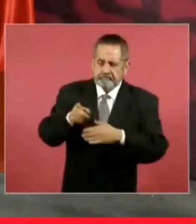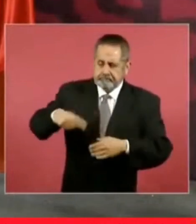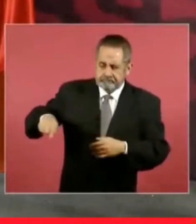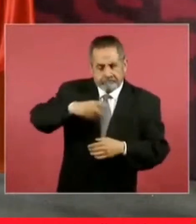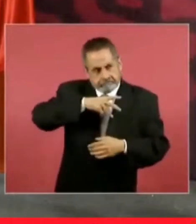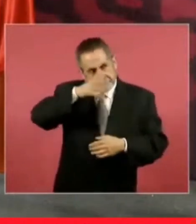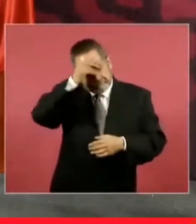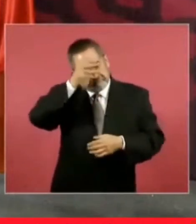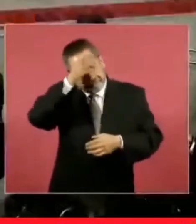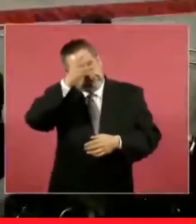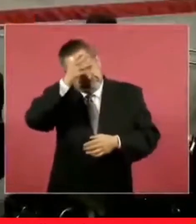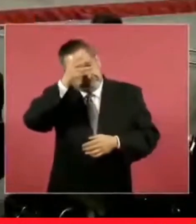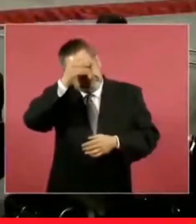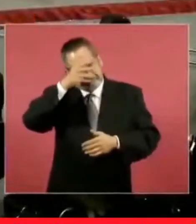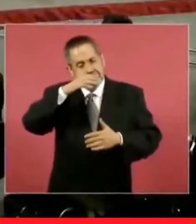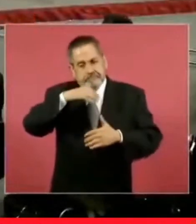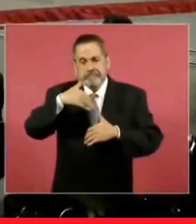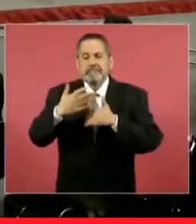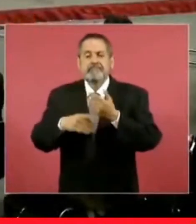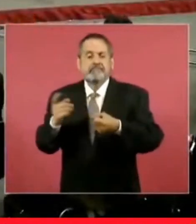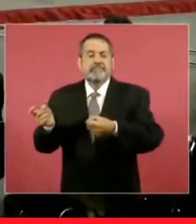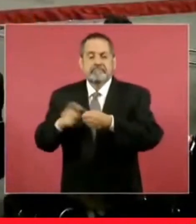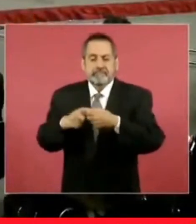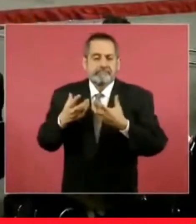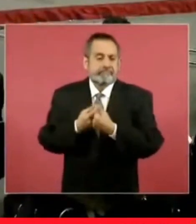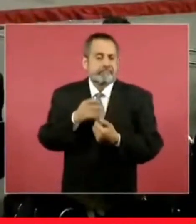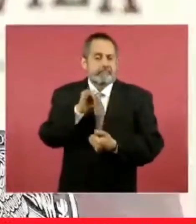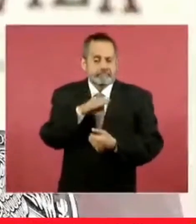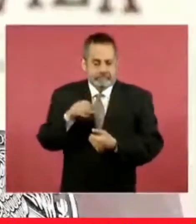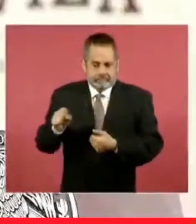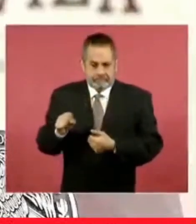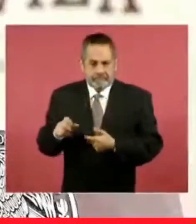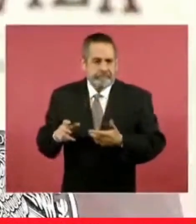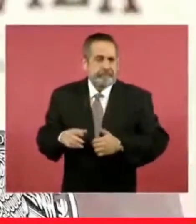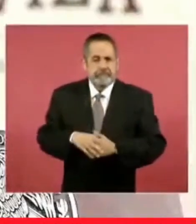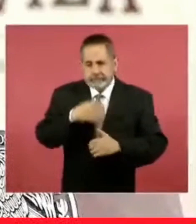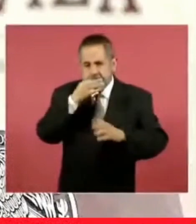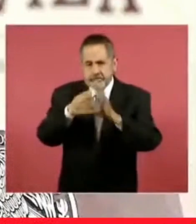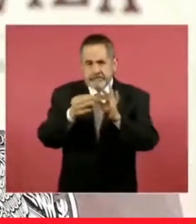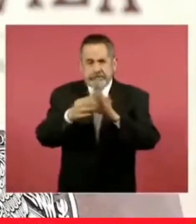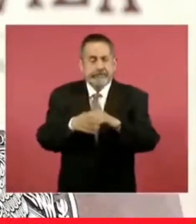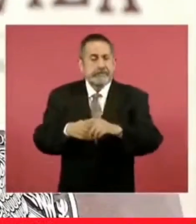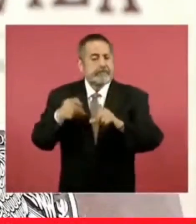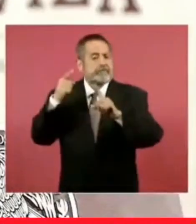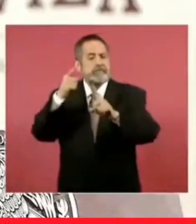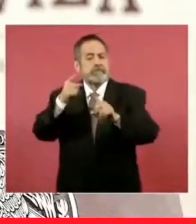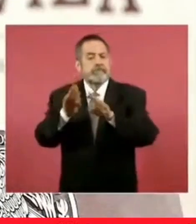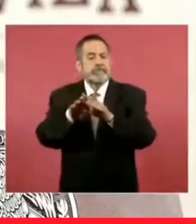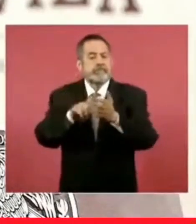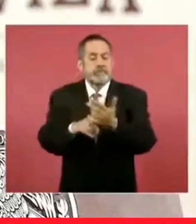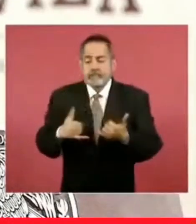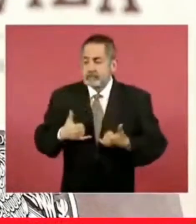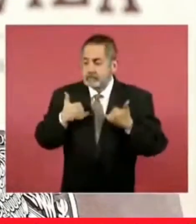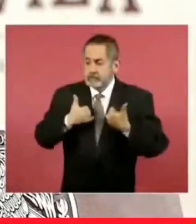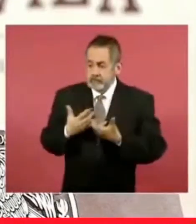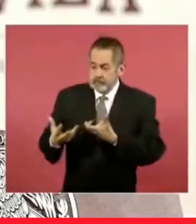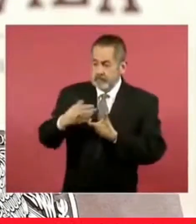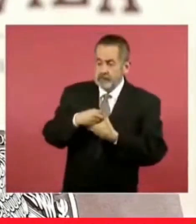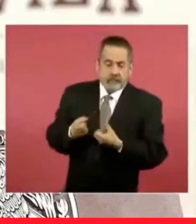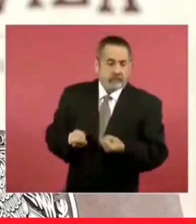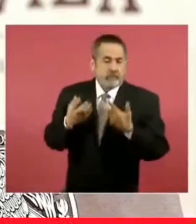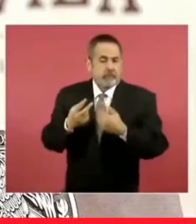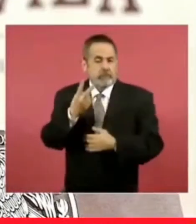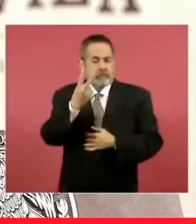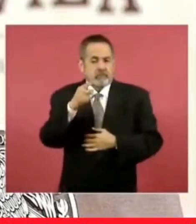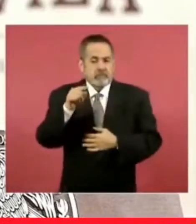económico mensual y su incorporación en el Seguro Médico del IMSS. Comentar que la meta inicial de Jóvenes Incorporar era de 2